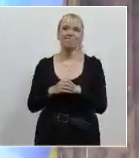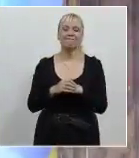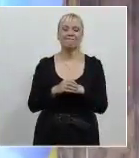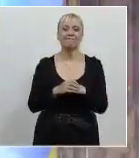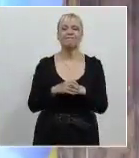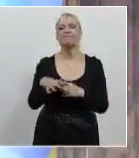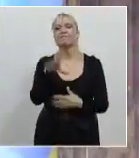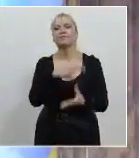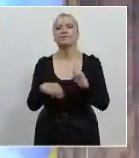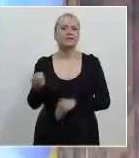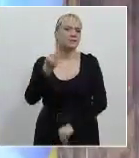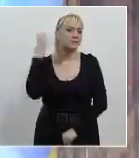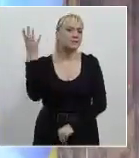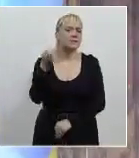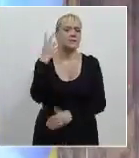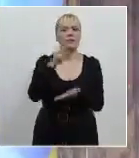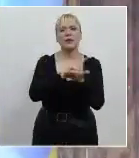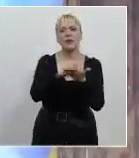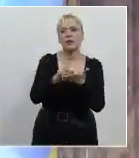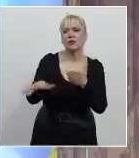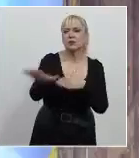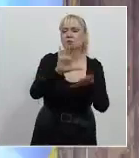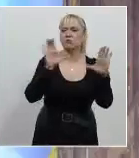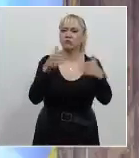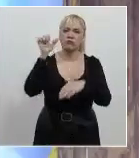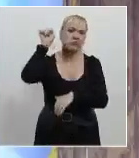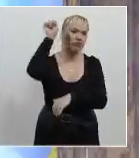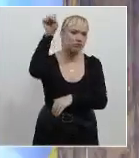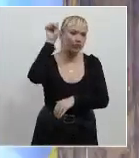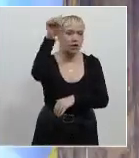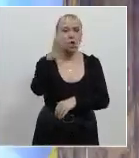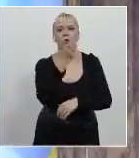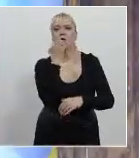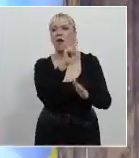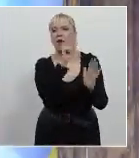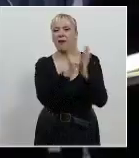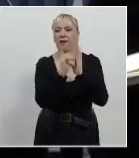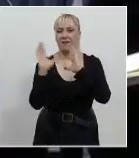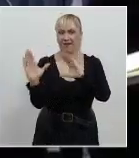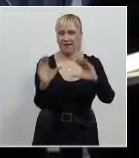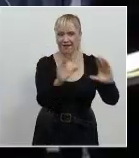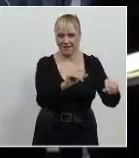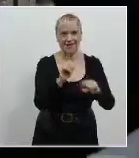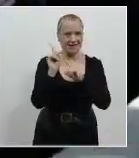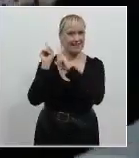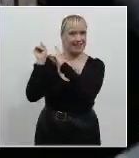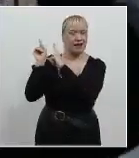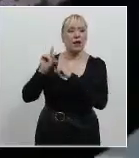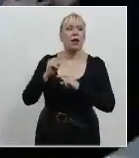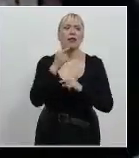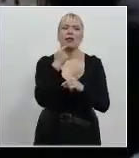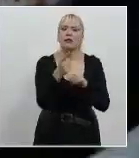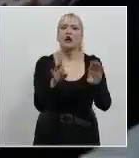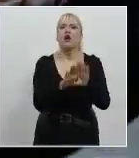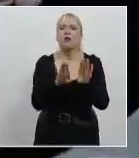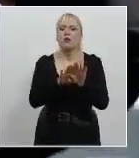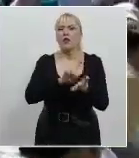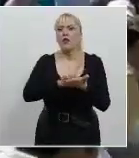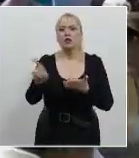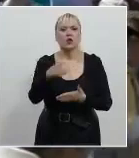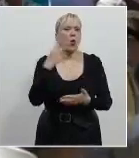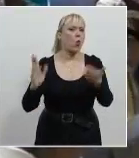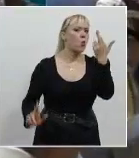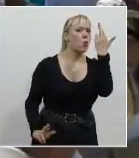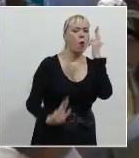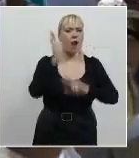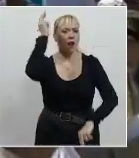En el marco del seminario sobre derechos colectivos que se llevó a cabo en la Escuela Federal de Formación Judicial, se abordó el tema del derecho de huelga a